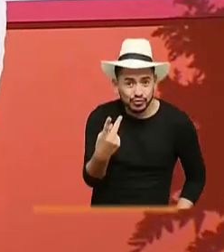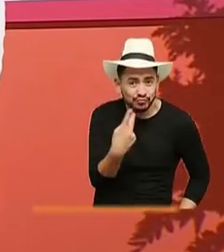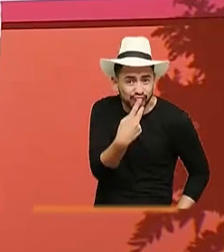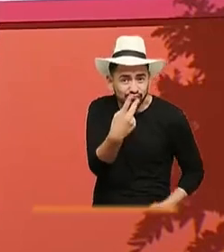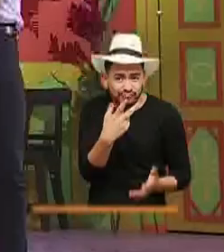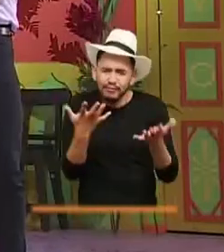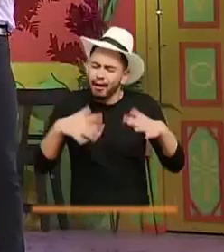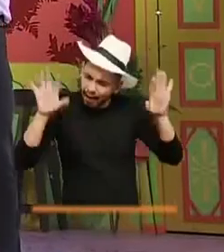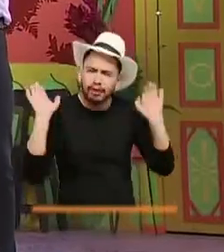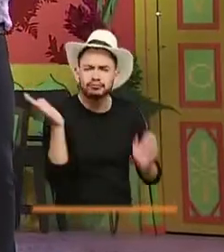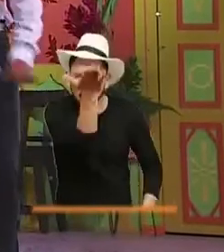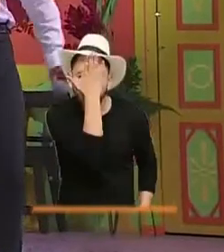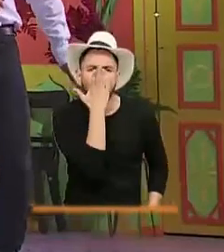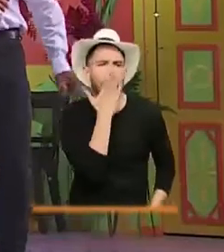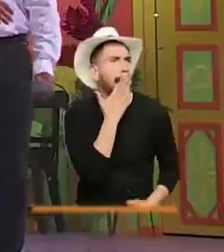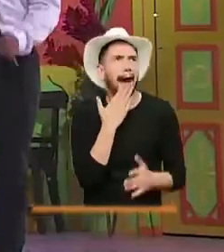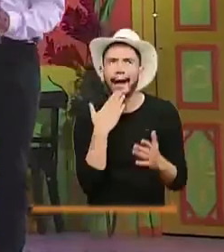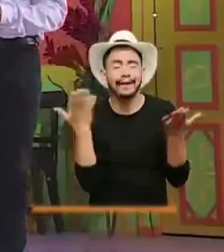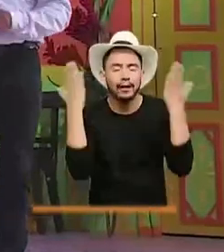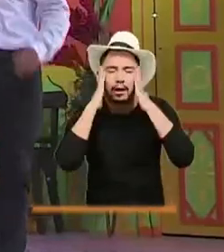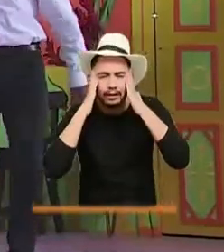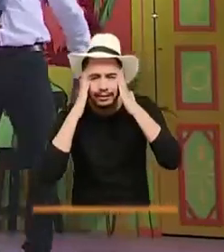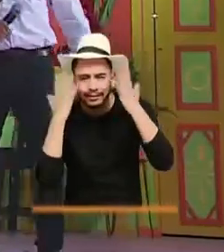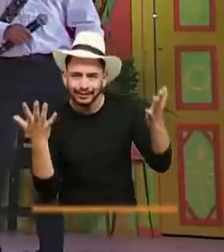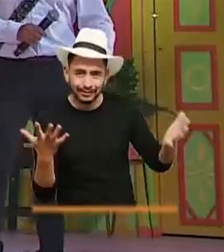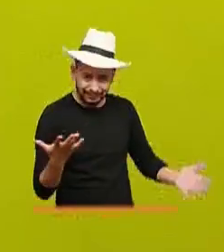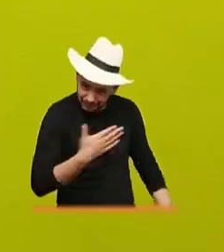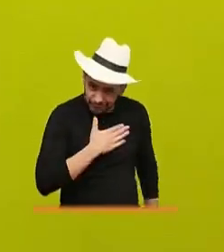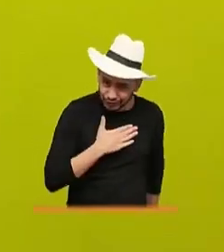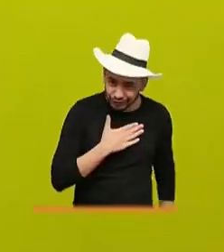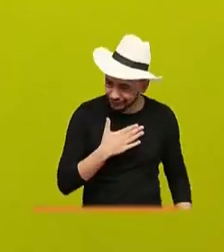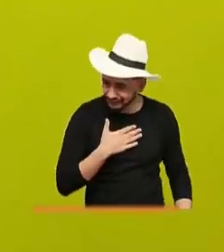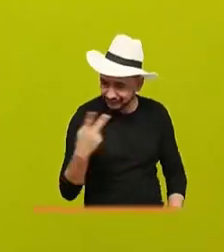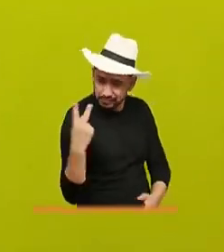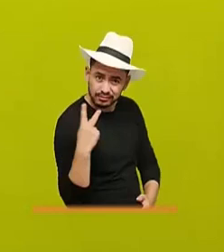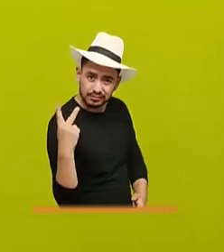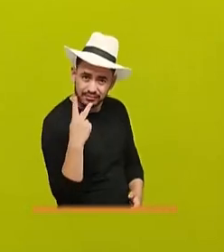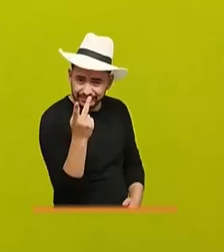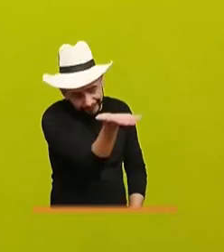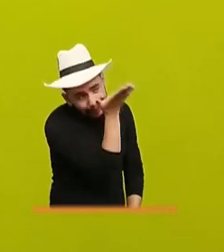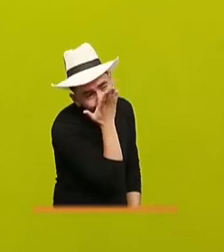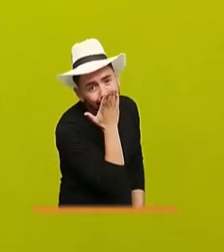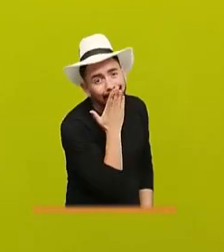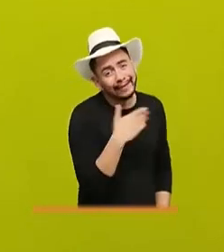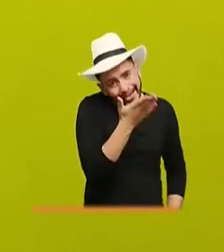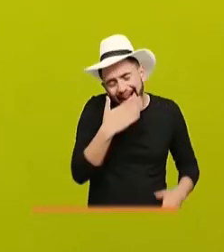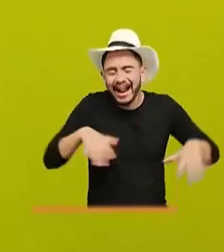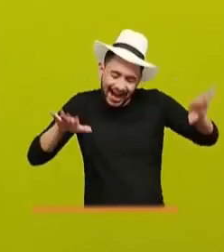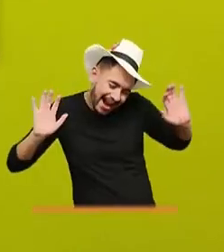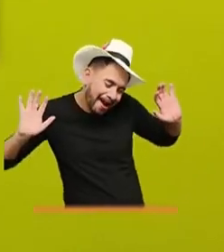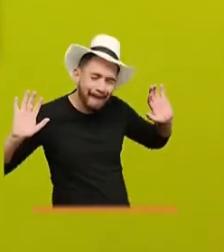muy lambones. Este Cocolizo y yo sí salimos muy